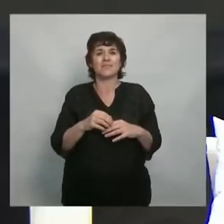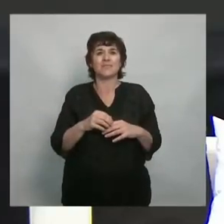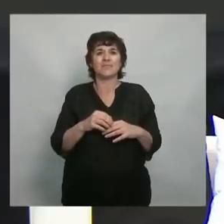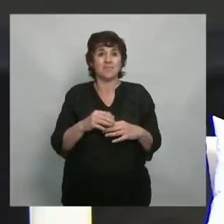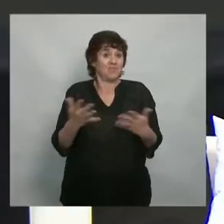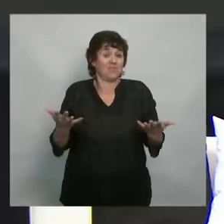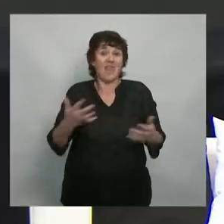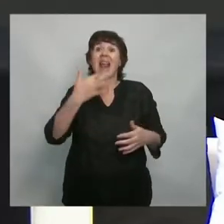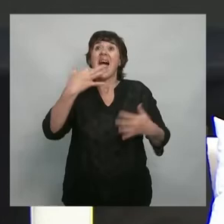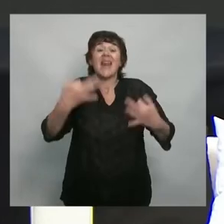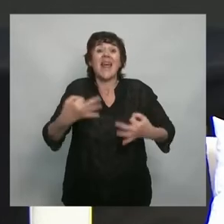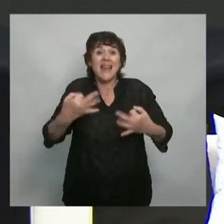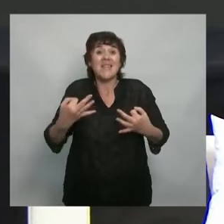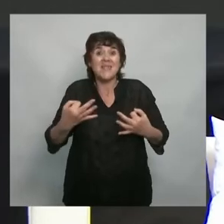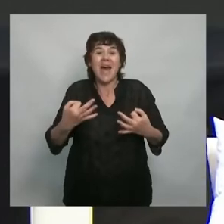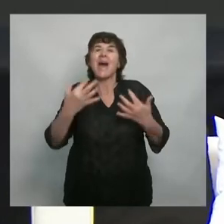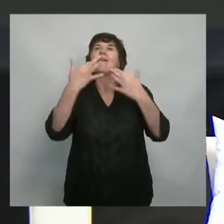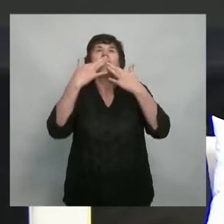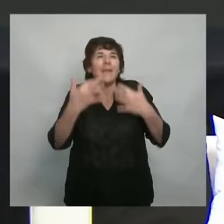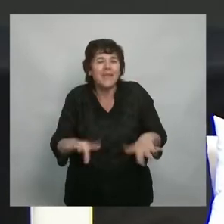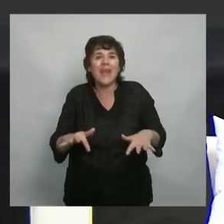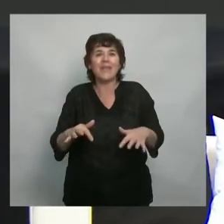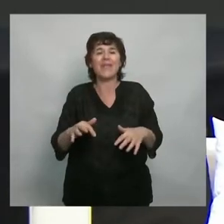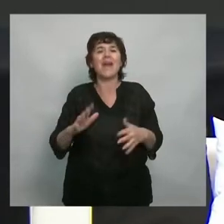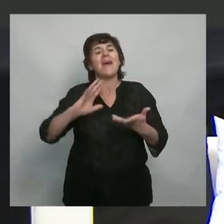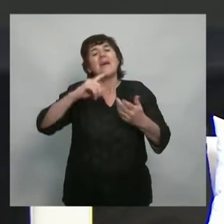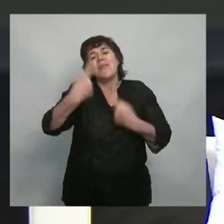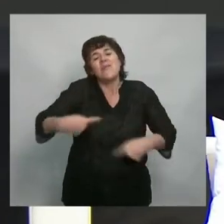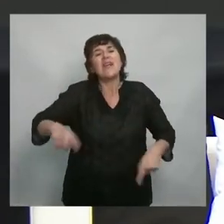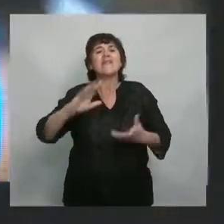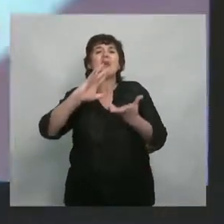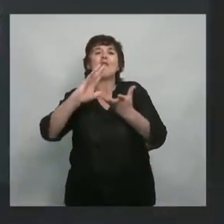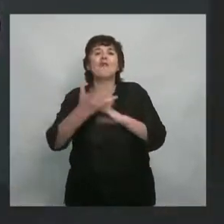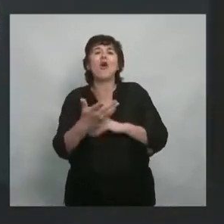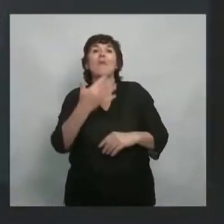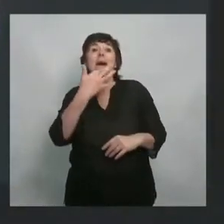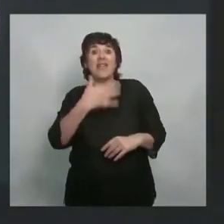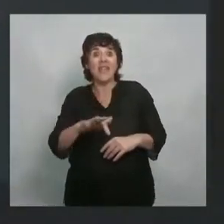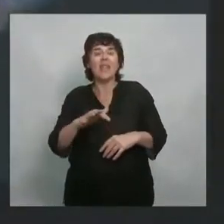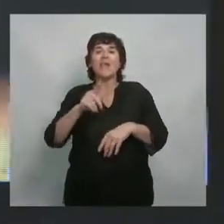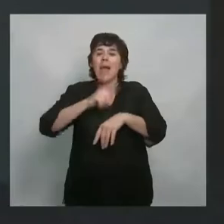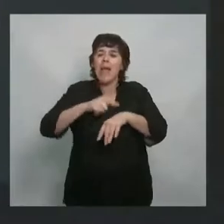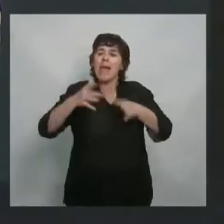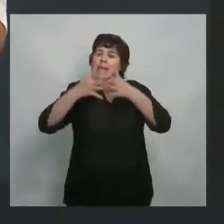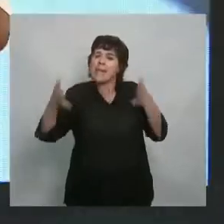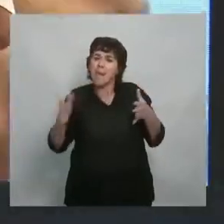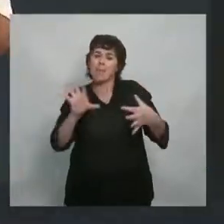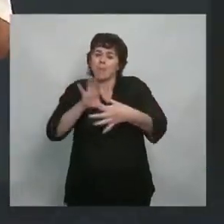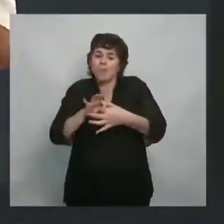la realidad de las distintas maneras de entender el tiempo y el espacio, ¿no?